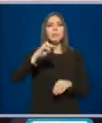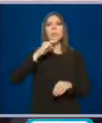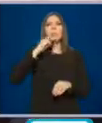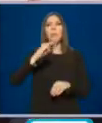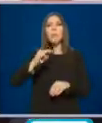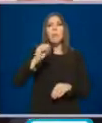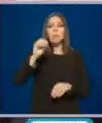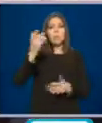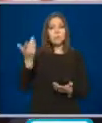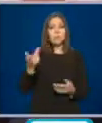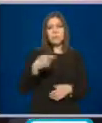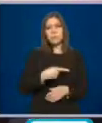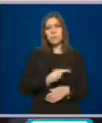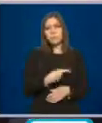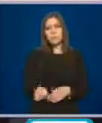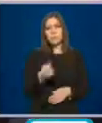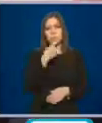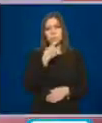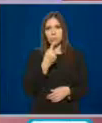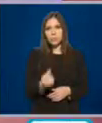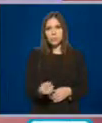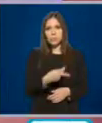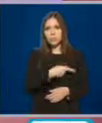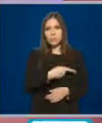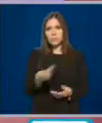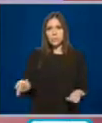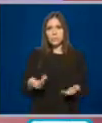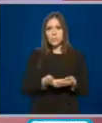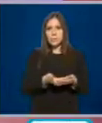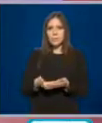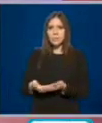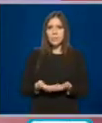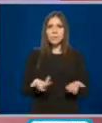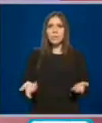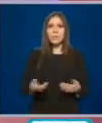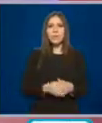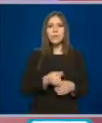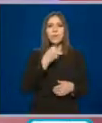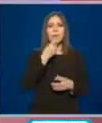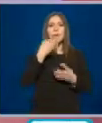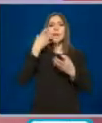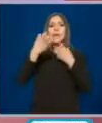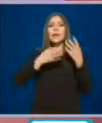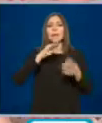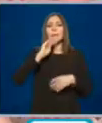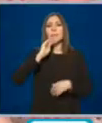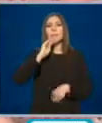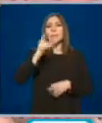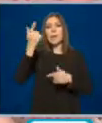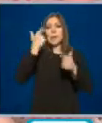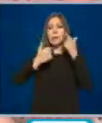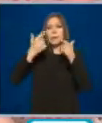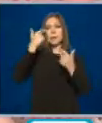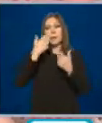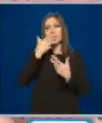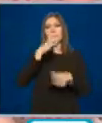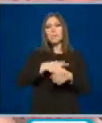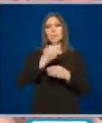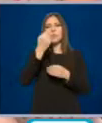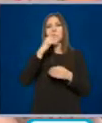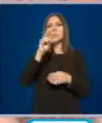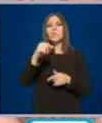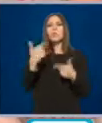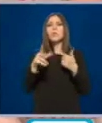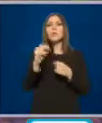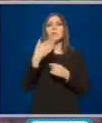que eso al Pobre final- criatura. Pobre niño. Pobre niño. Oye, no y los sabe niños hacer. con Claro, unos cólicos ¿no? de mamá. Luego porque lloran. La calidad de la leche creo que no es la